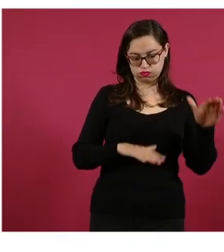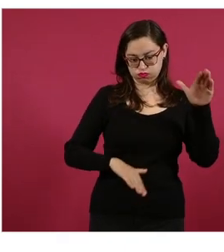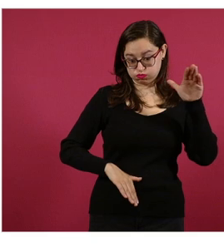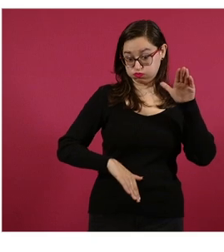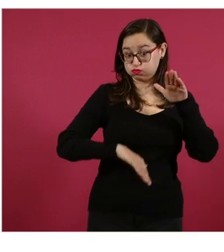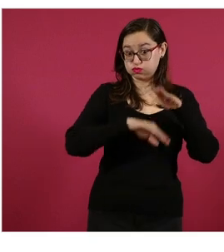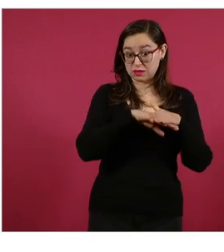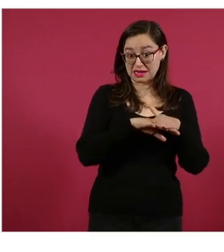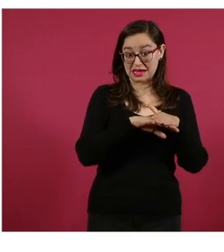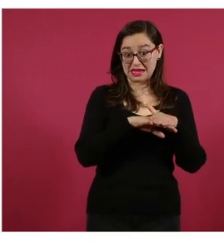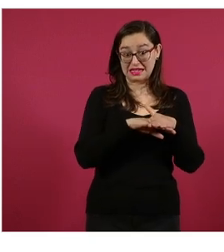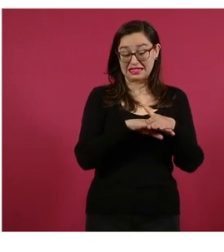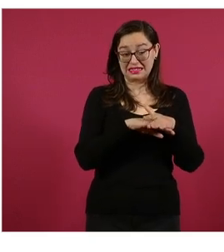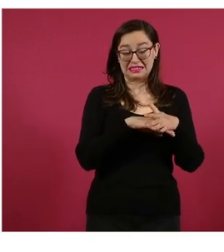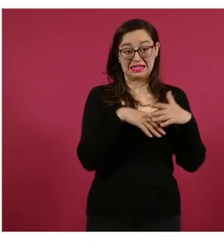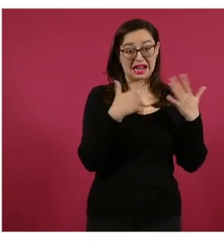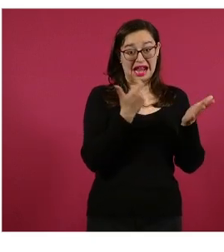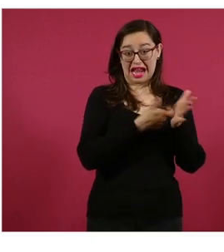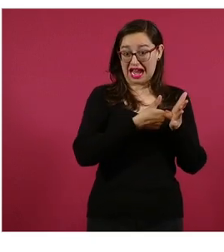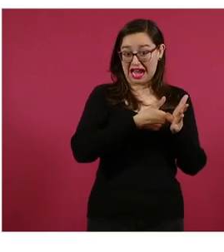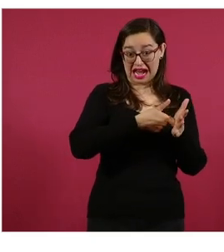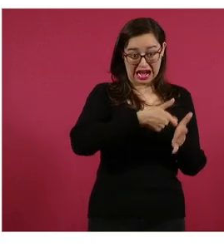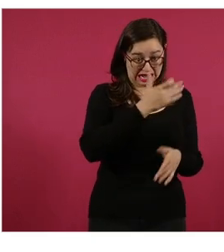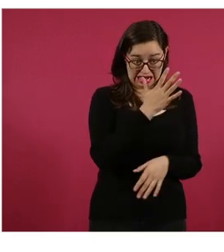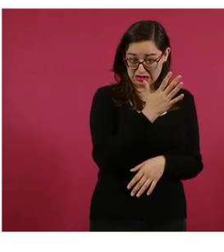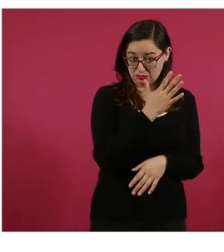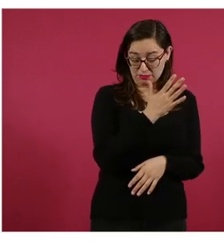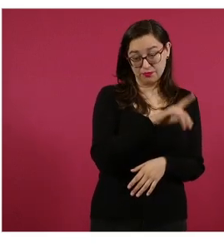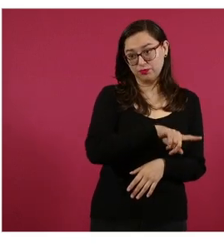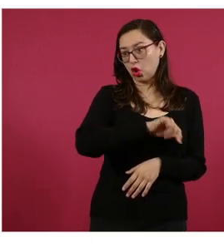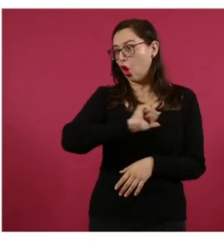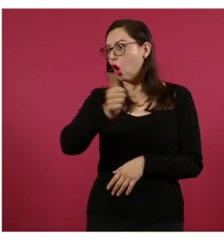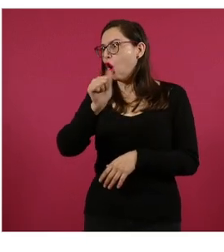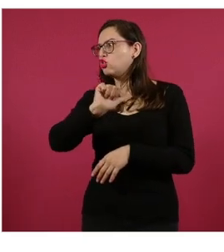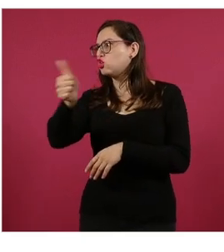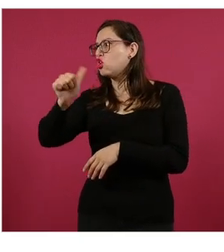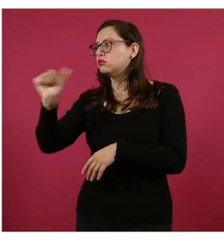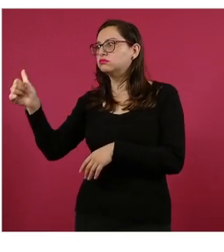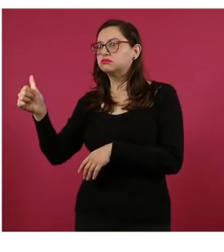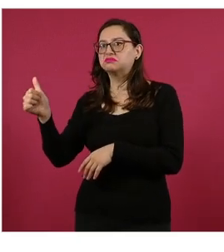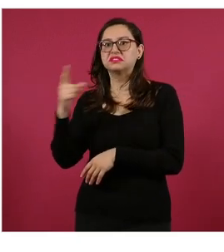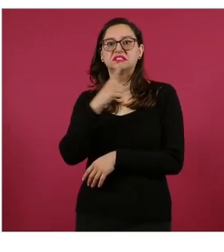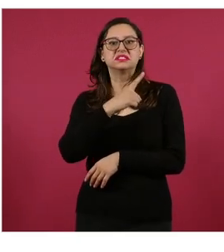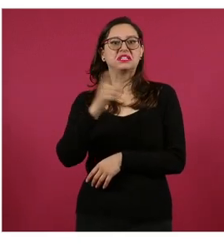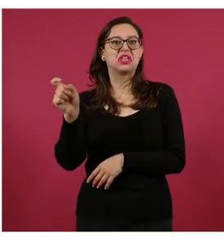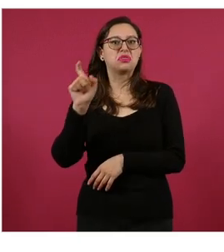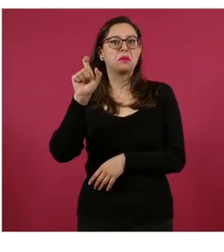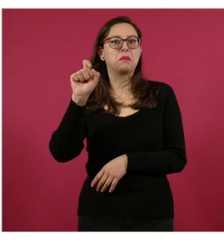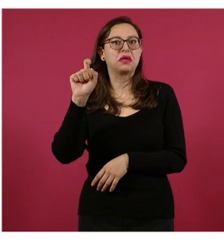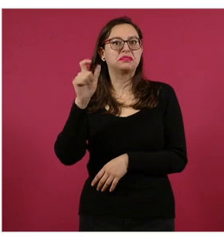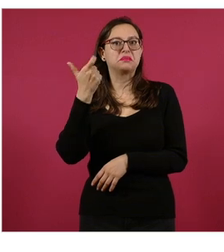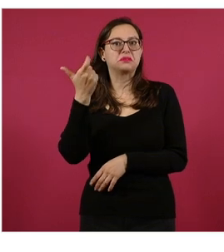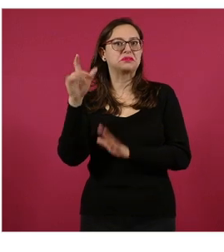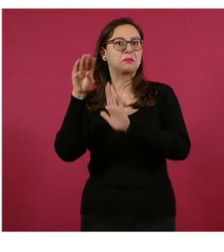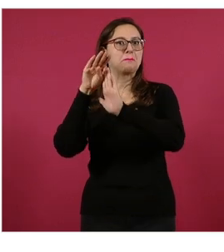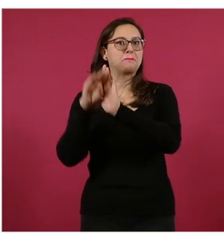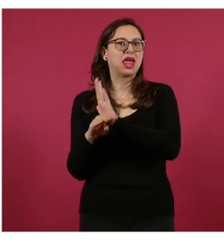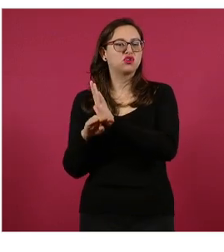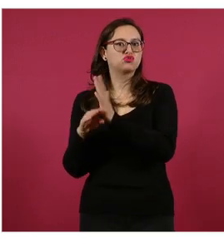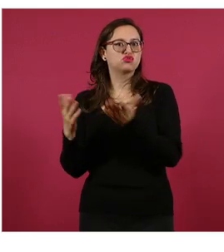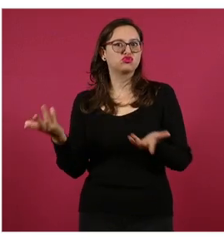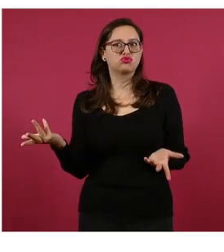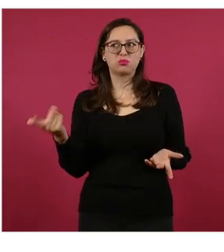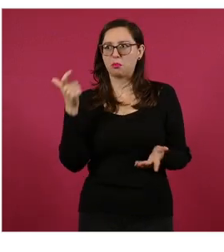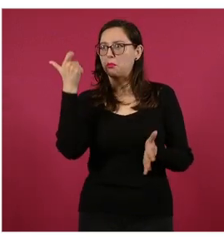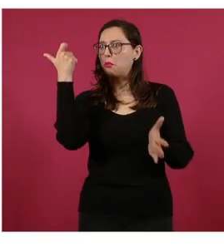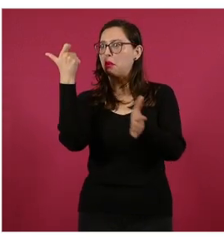pagando $120 más que si lo llenáramos en cualquiera de las gasolineras que están alrededor del promedio, que son las más que están en